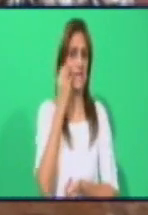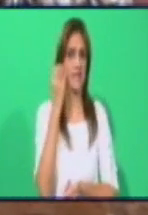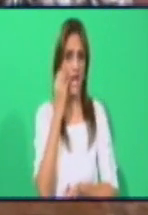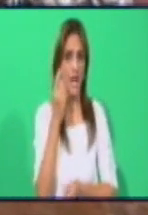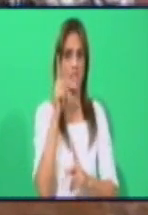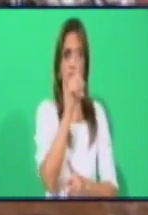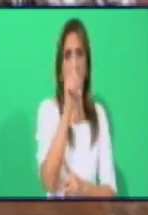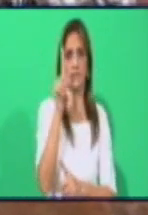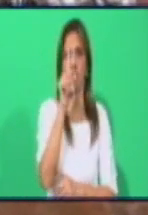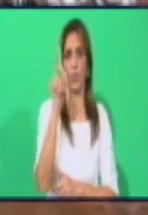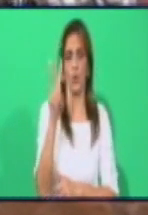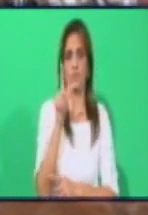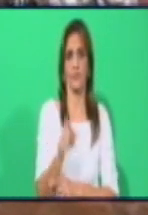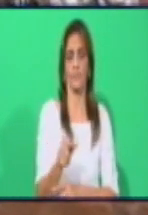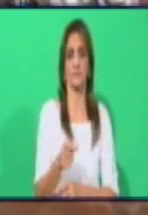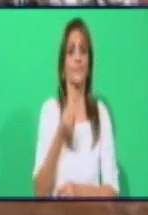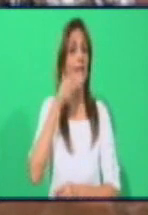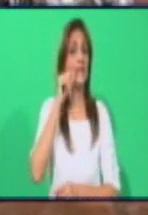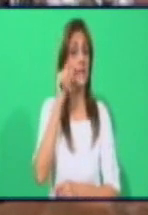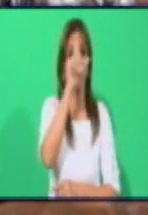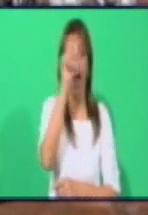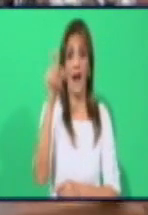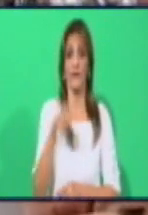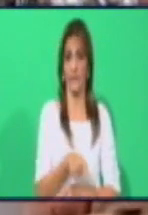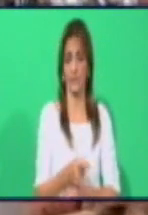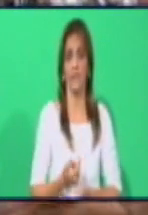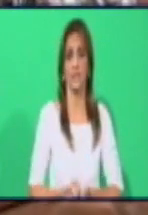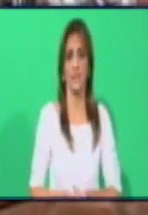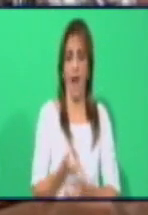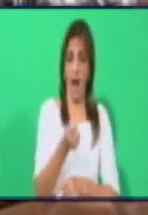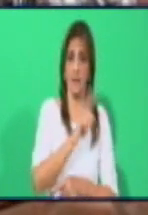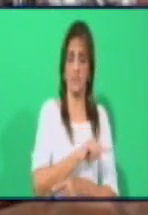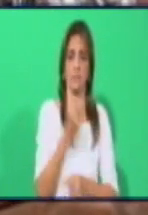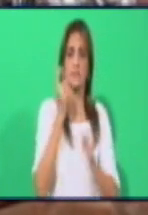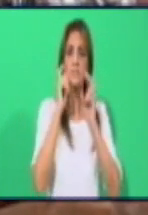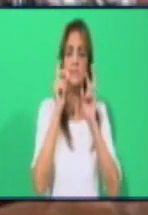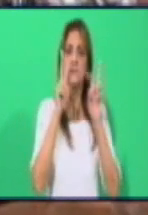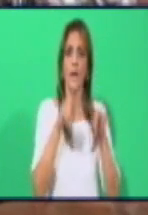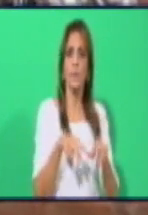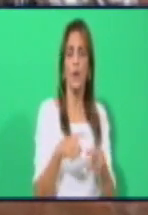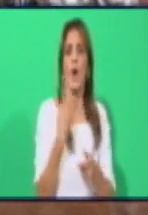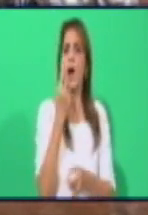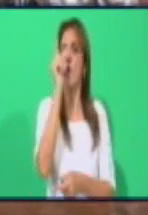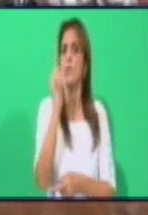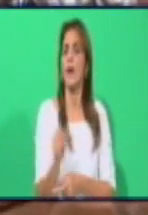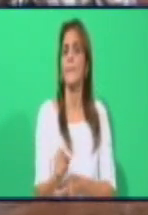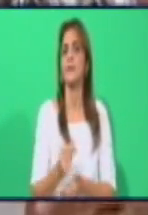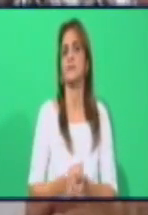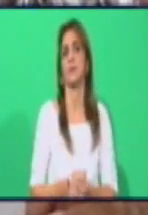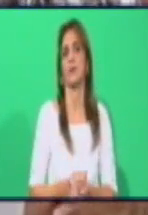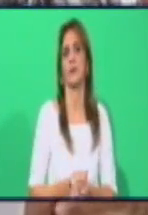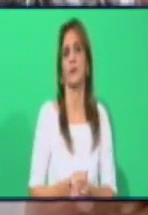efectivo. Y en la cafetería El Romance, esto fue ayer, se detecta engaño a un consumidor al dar de